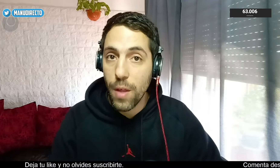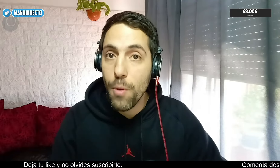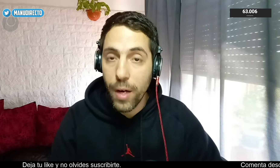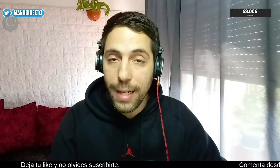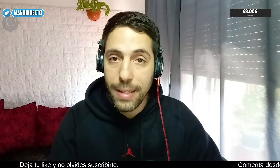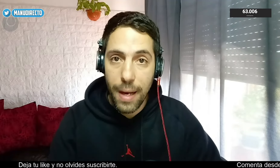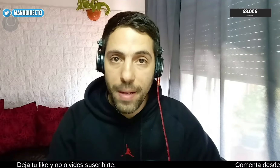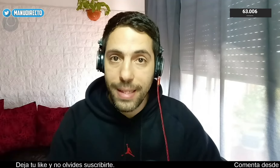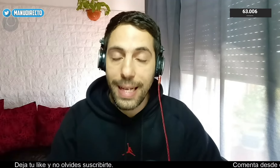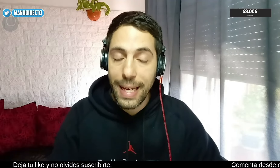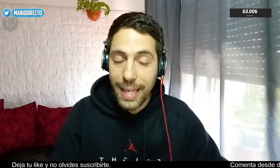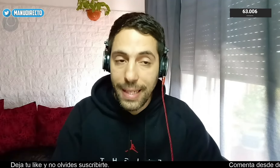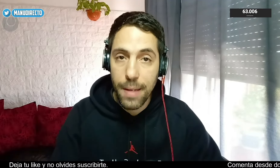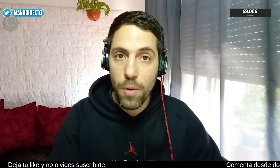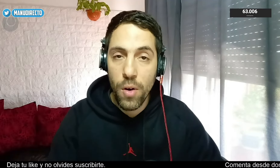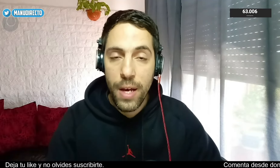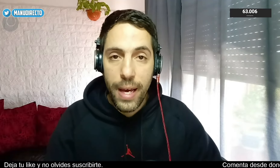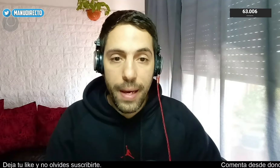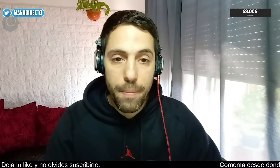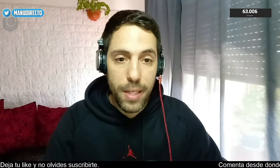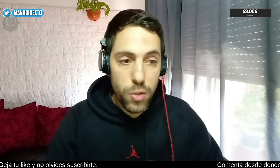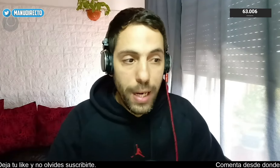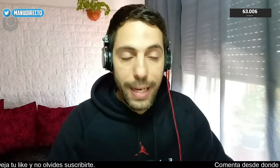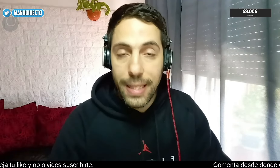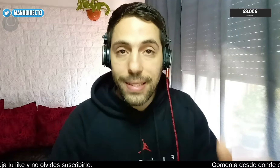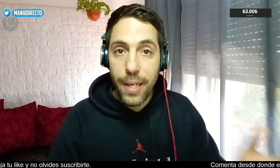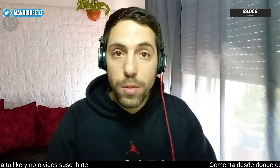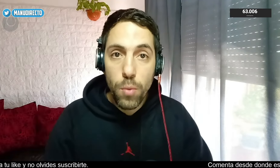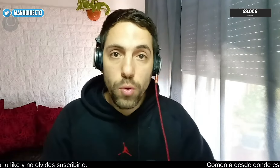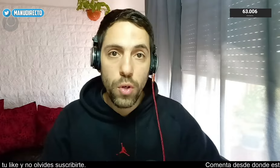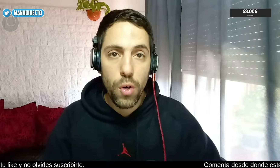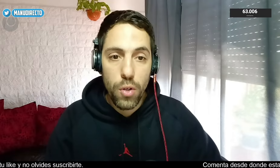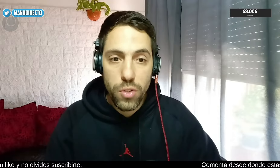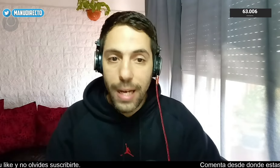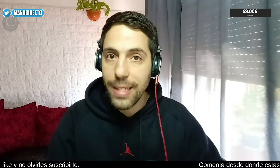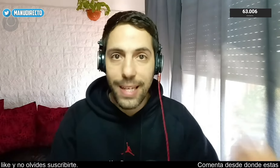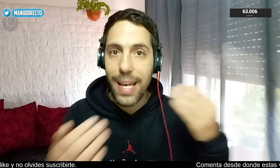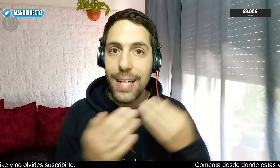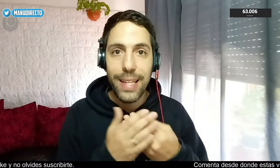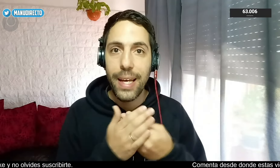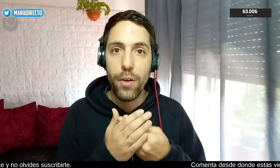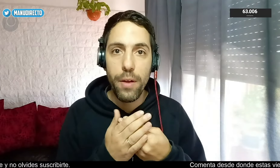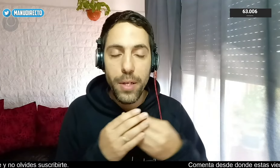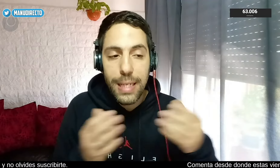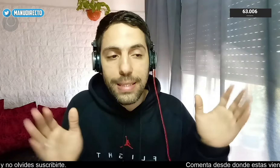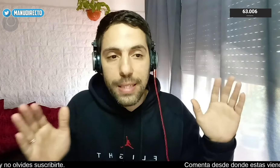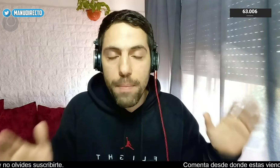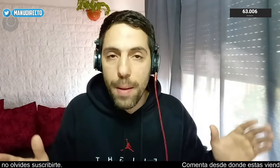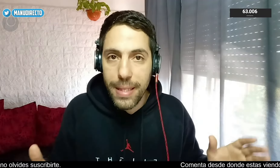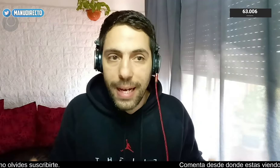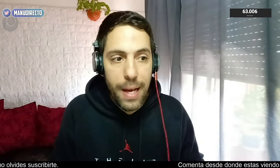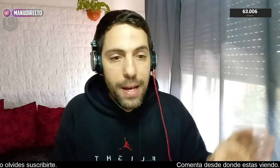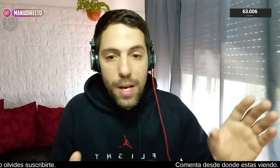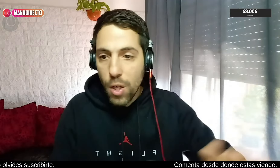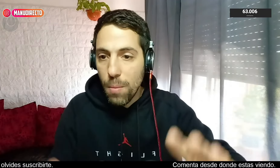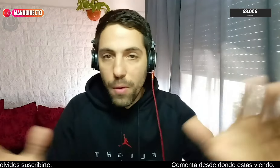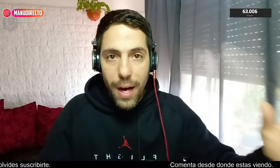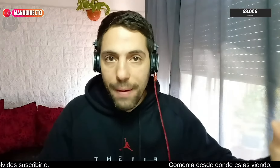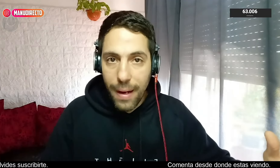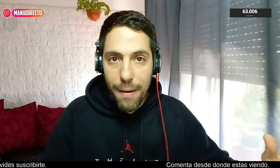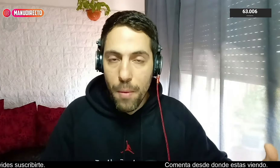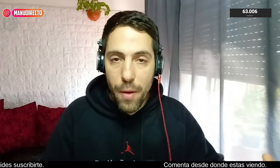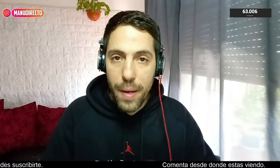electo democráticamente ilegítimo en Venezuela, que es Edmundo González. Hay actas que lo demuestran. Simplemente acá,